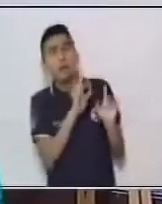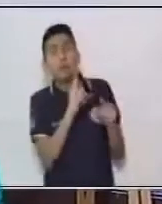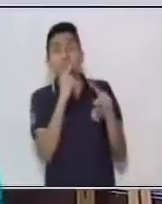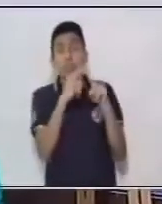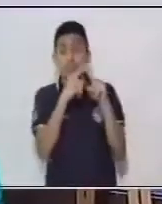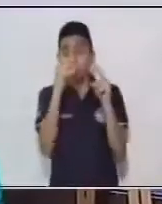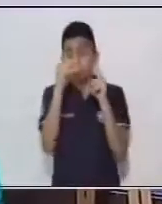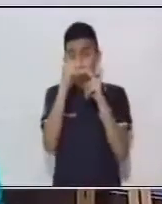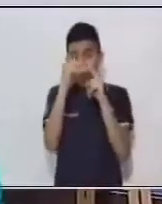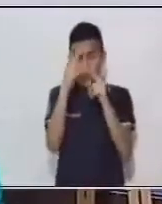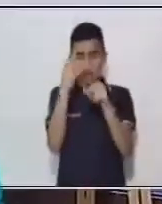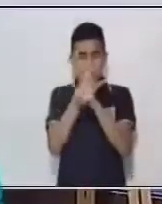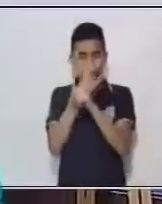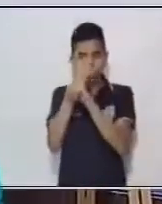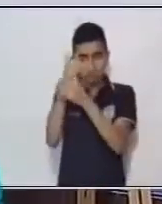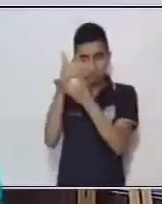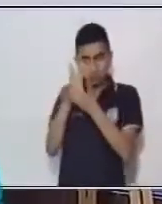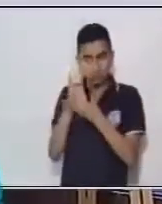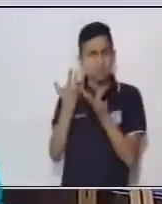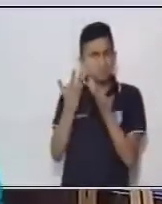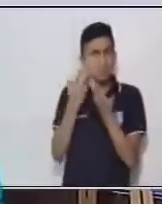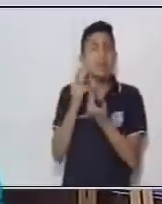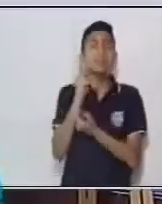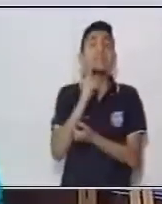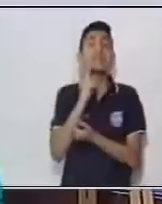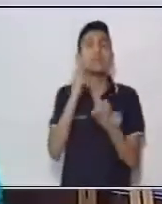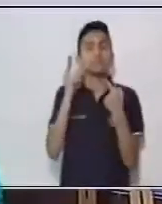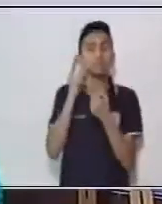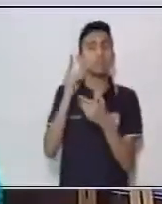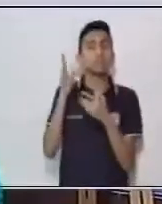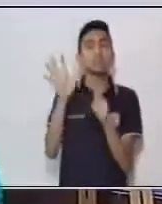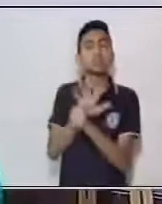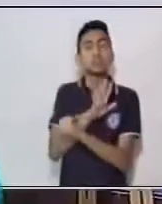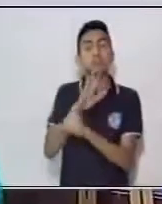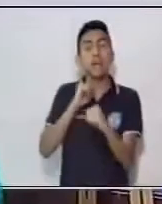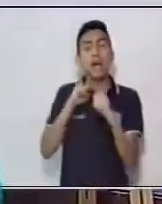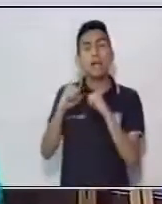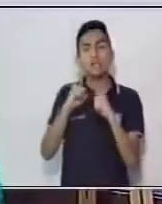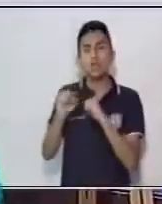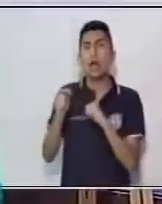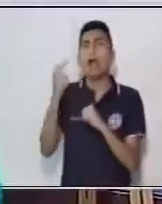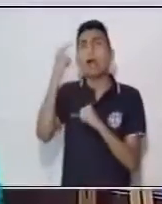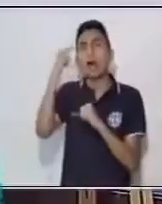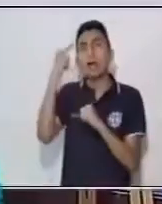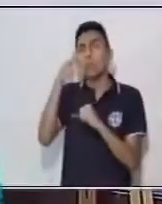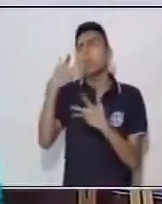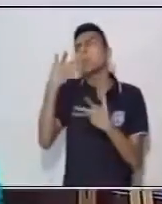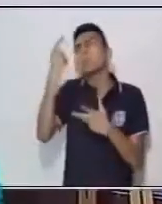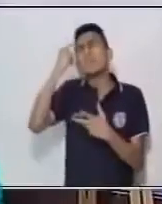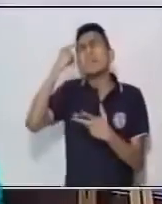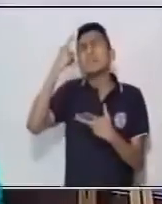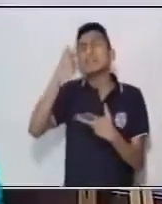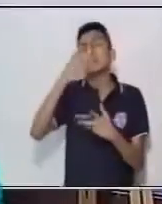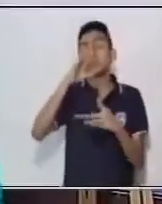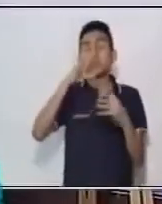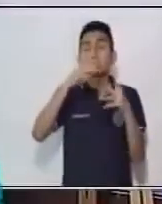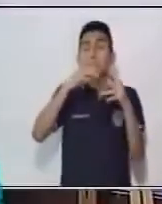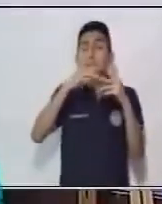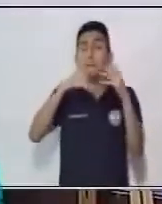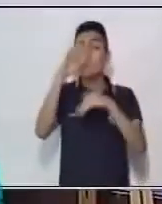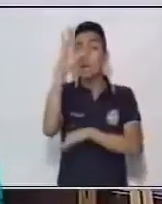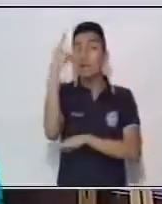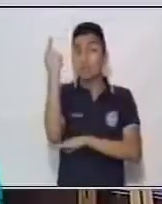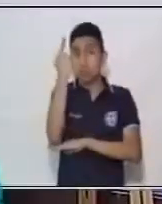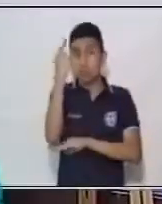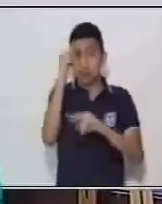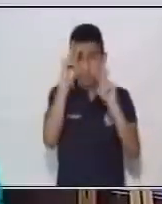palabra que nos ayuda a decir ese algo es el verbo. Entonces, puedes pensar que la parte más